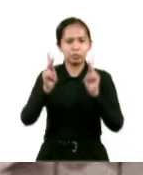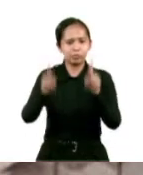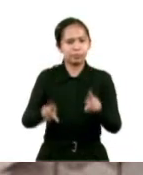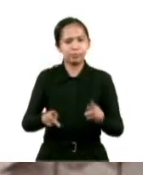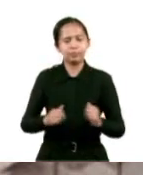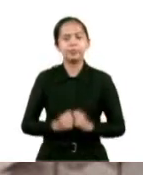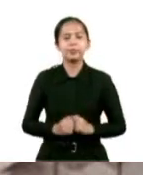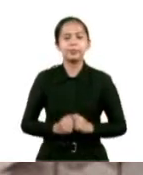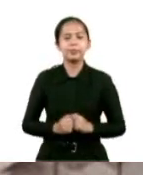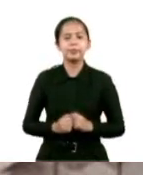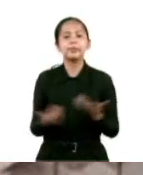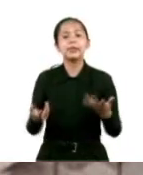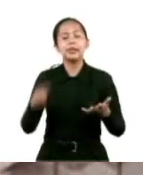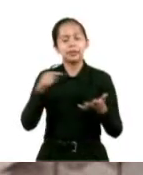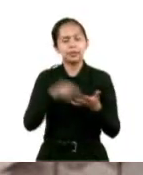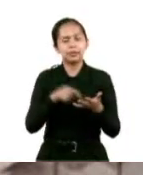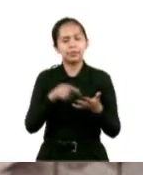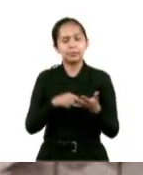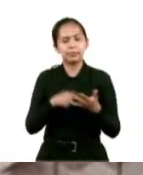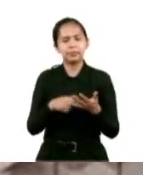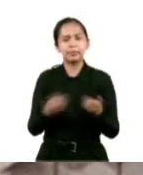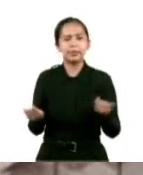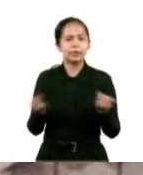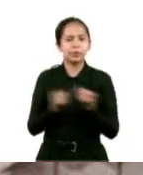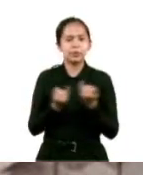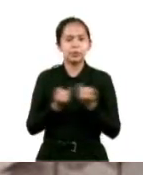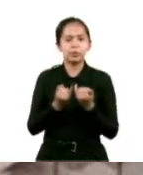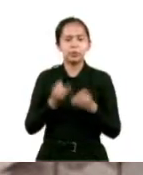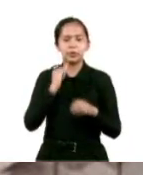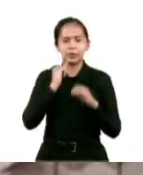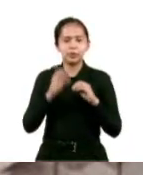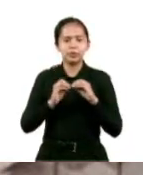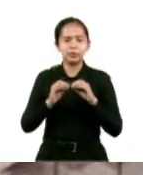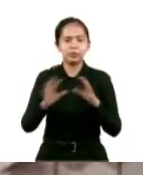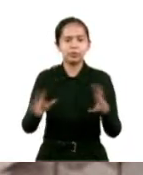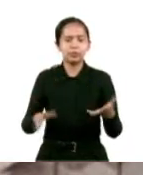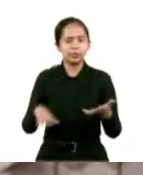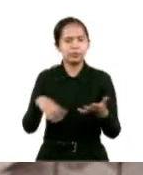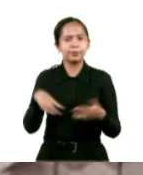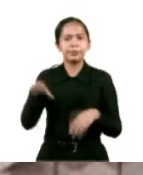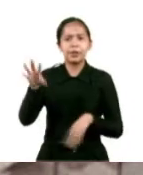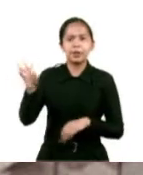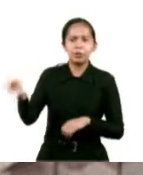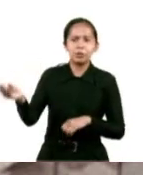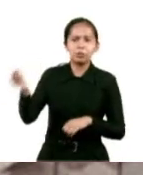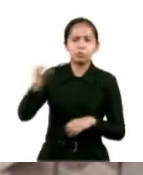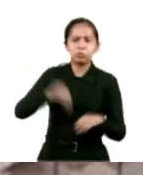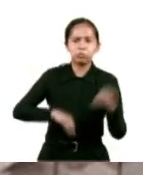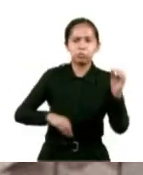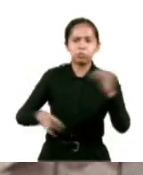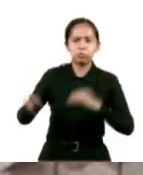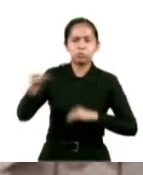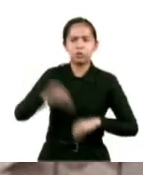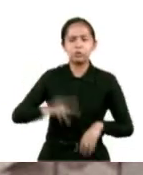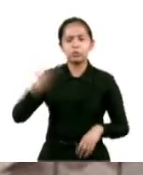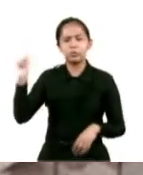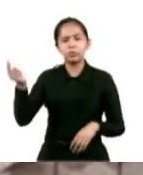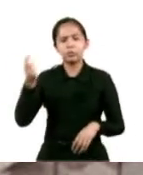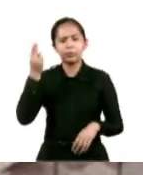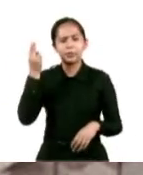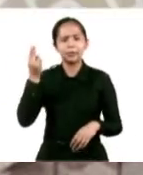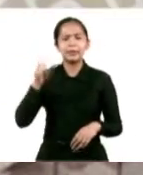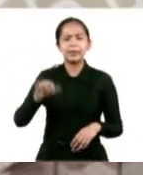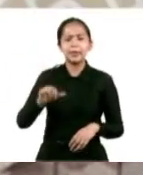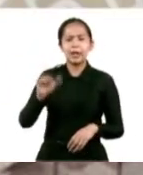Para esta observación se ofreció también información recabada por especialistas de la Universidad Autónoma de Nuevo